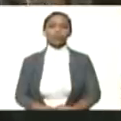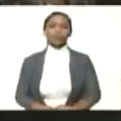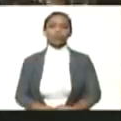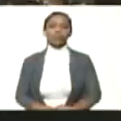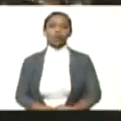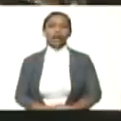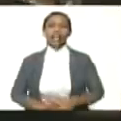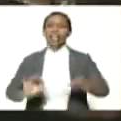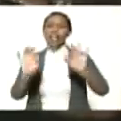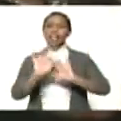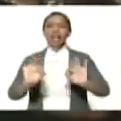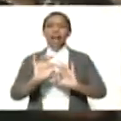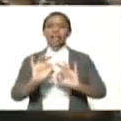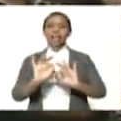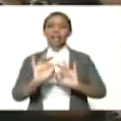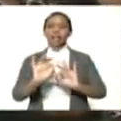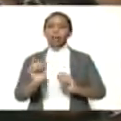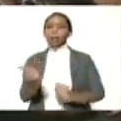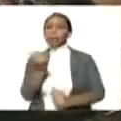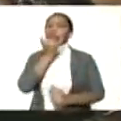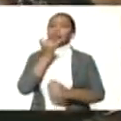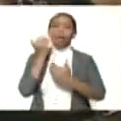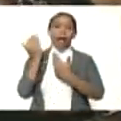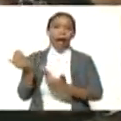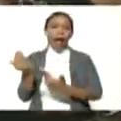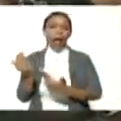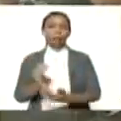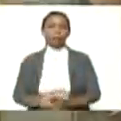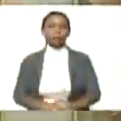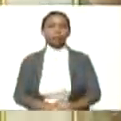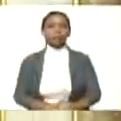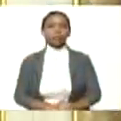Que nadie se equivocara con él.